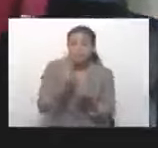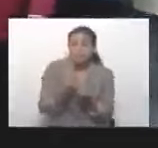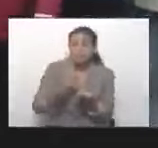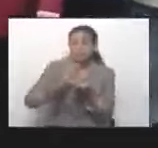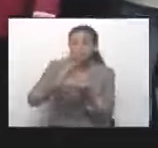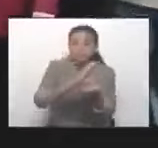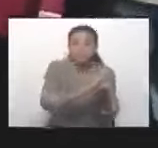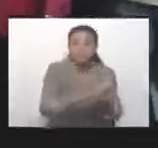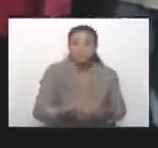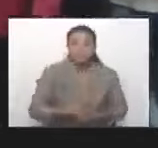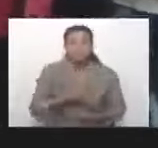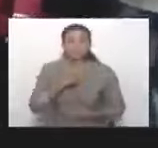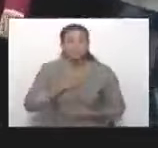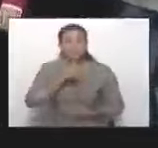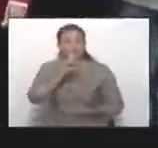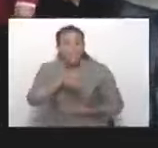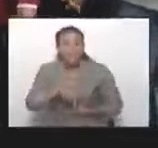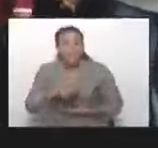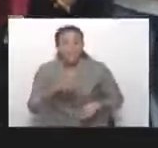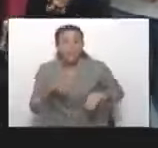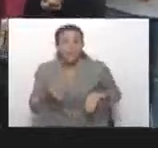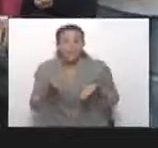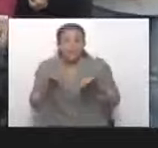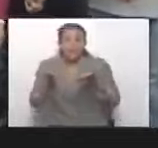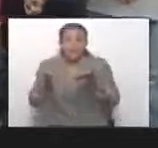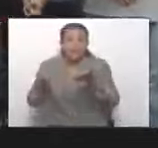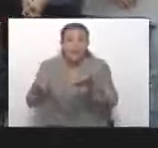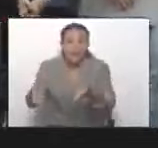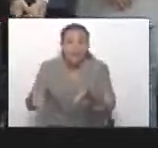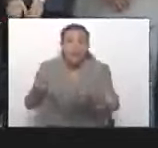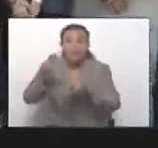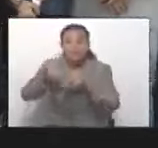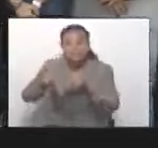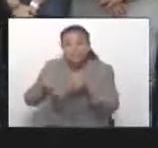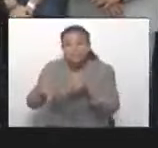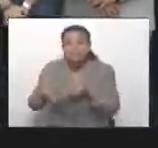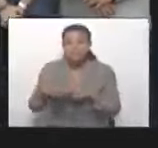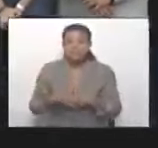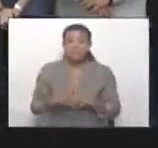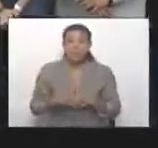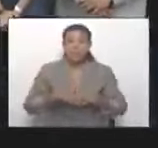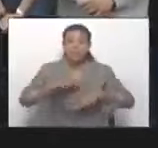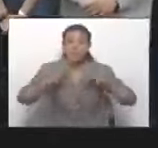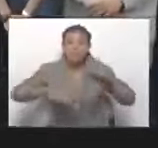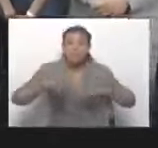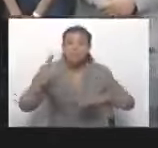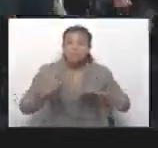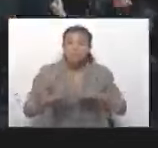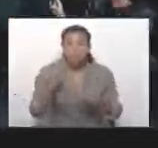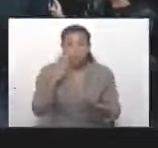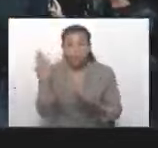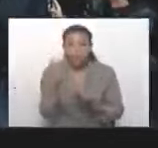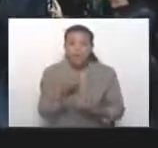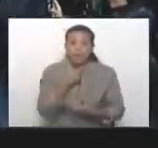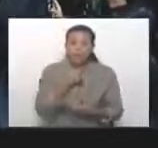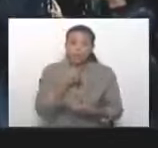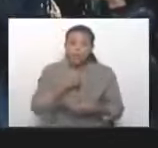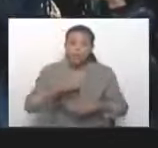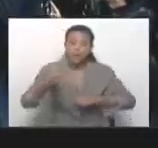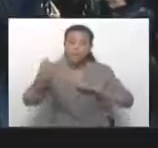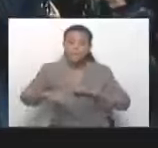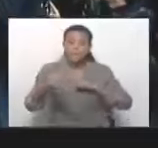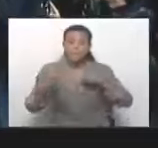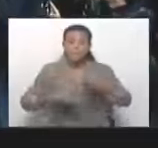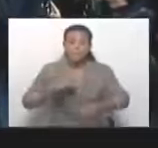trajimos un presente. ¿Qué presente me trajeron? Que se lo entreguen los niños que están acá. Es una tambora, porque sabemos que a usted le gusta la percusión. Es